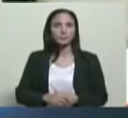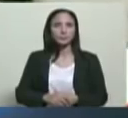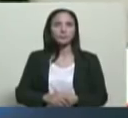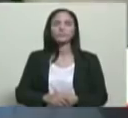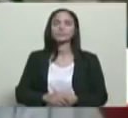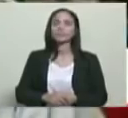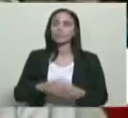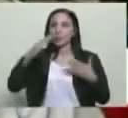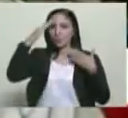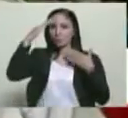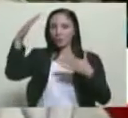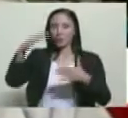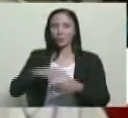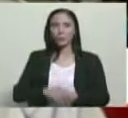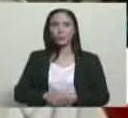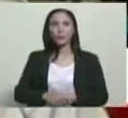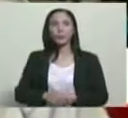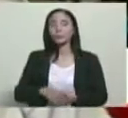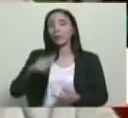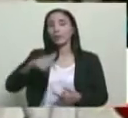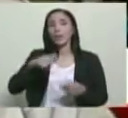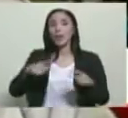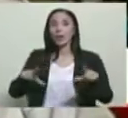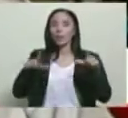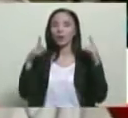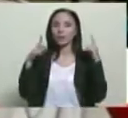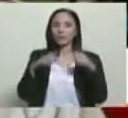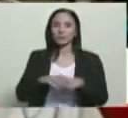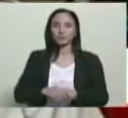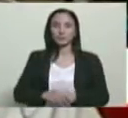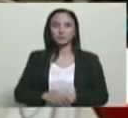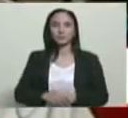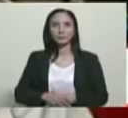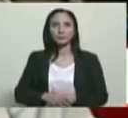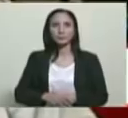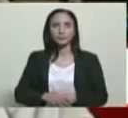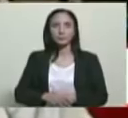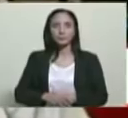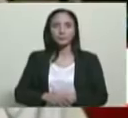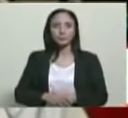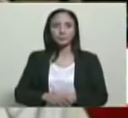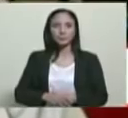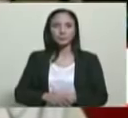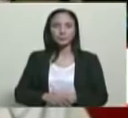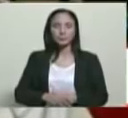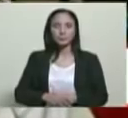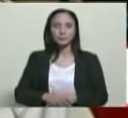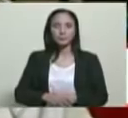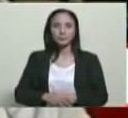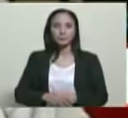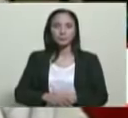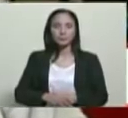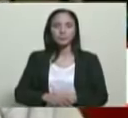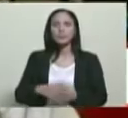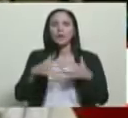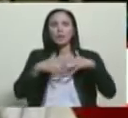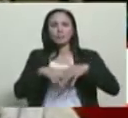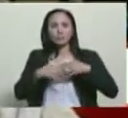Saludos, presidente. Desde acá, desde el urbanismo Ciudad Caribia, de la empresa de propiedad